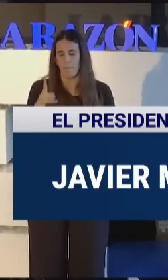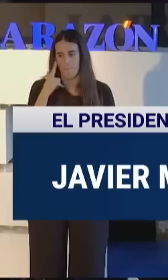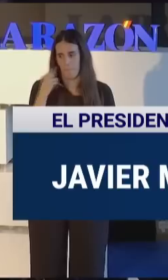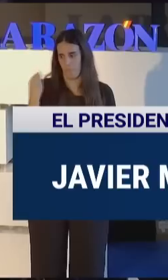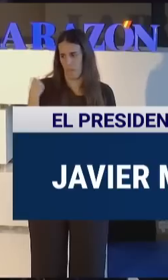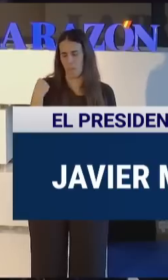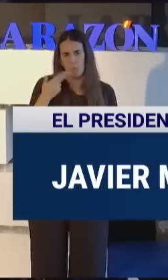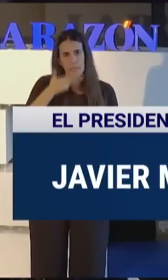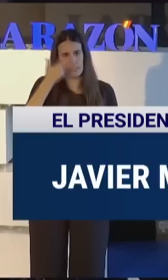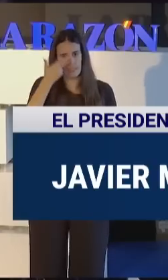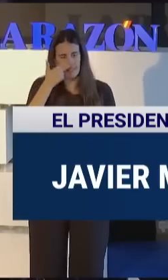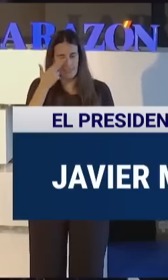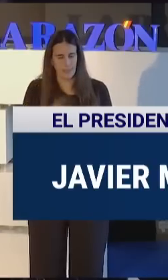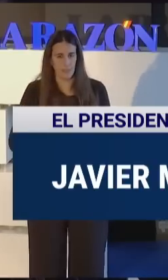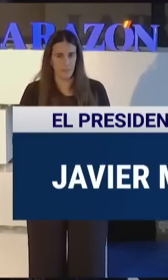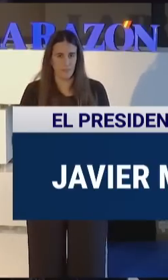sumamente interesante,